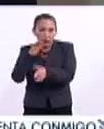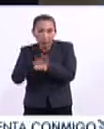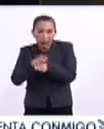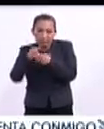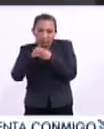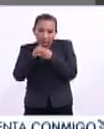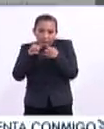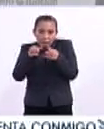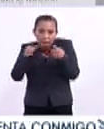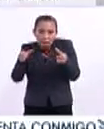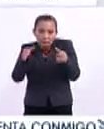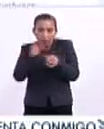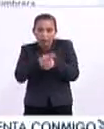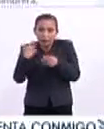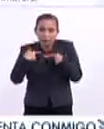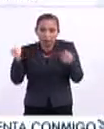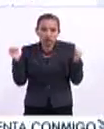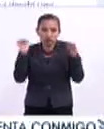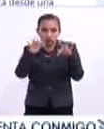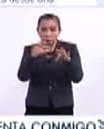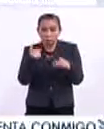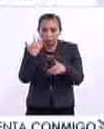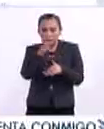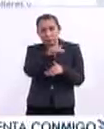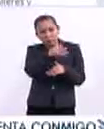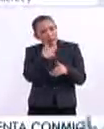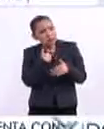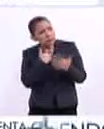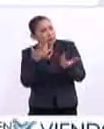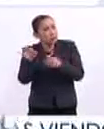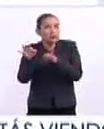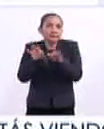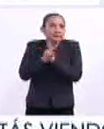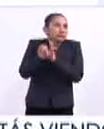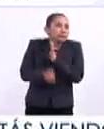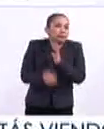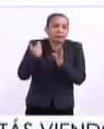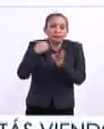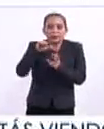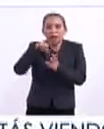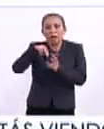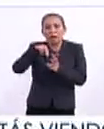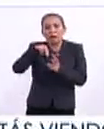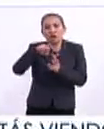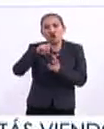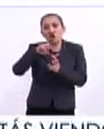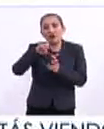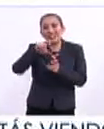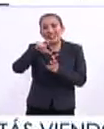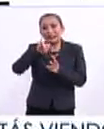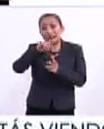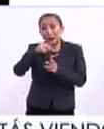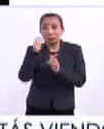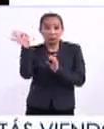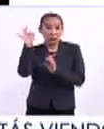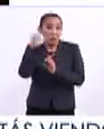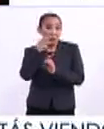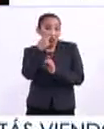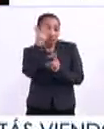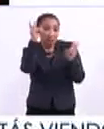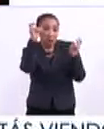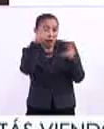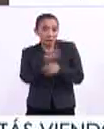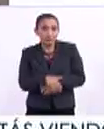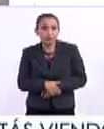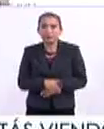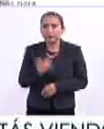va creciendo, más se acerca gente y dice, oye, pues fíjate que yo me dedico a estudiar la anorexia, y entonces estaría muy padre ese evento.